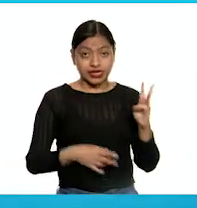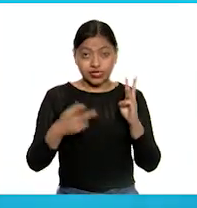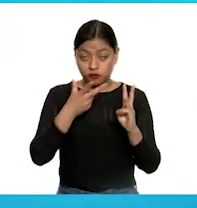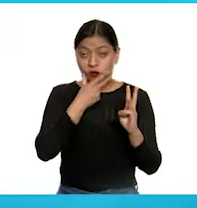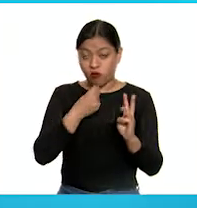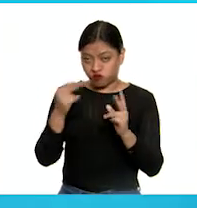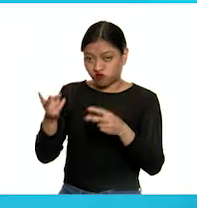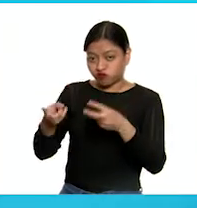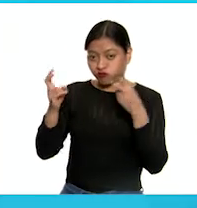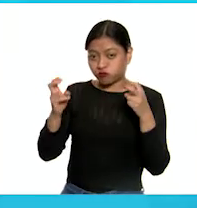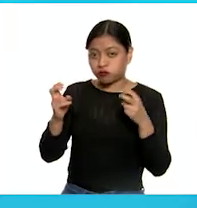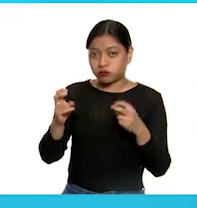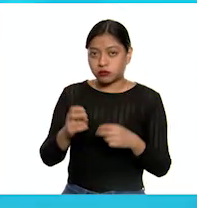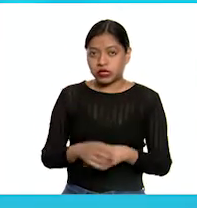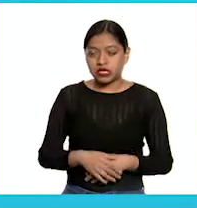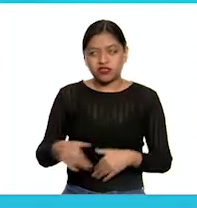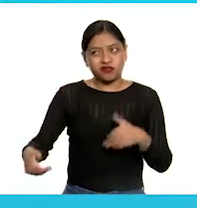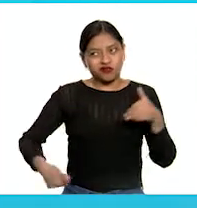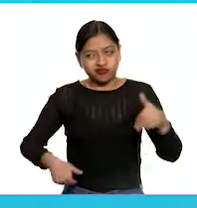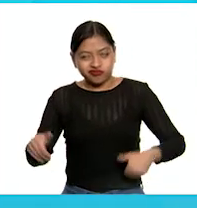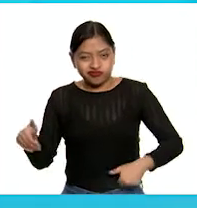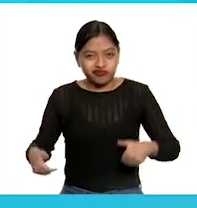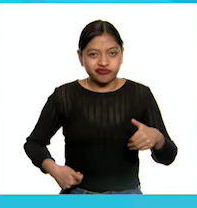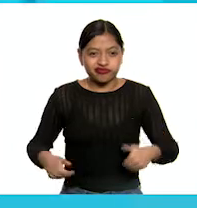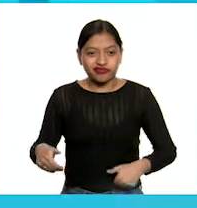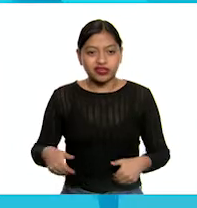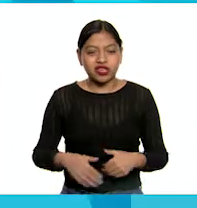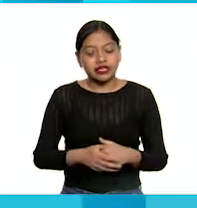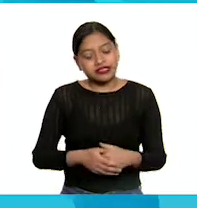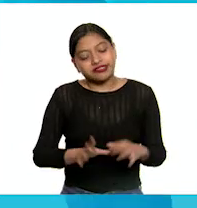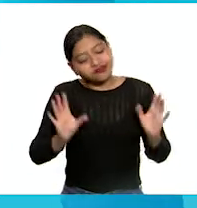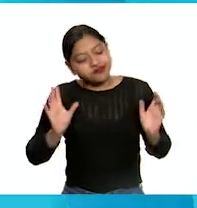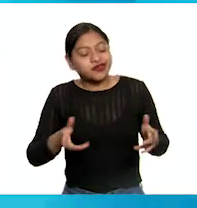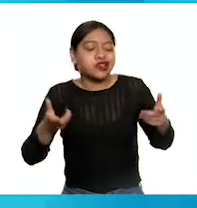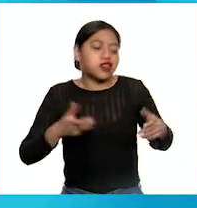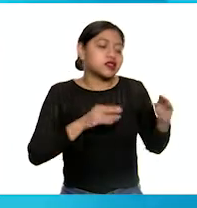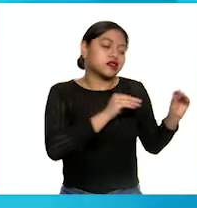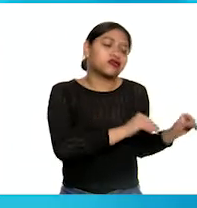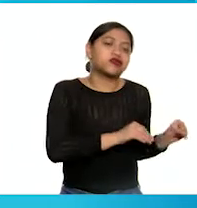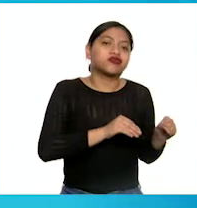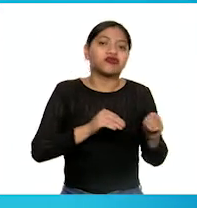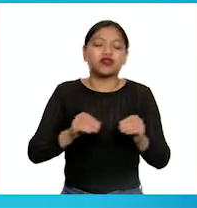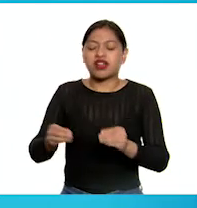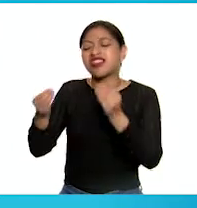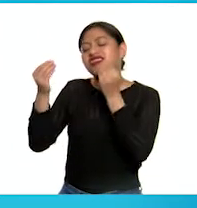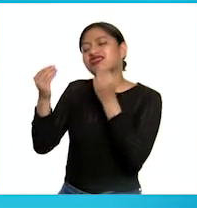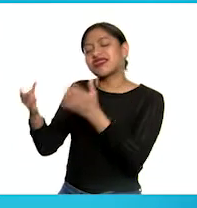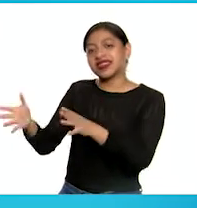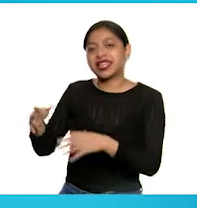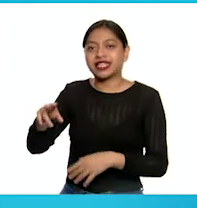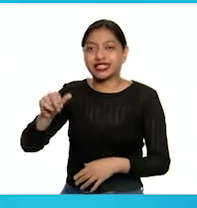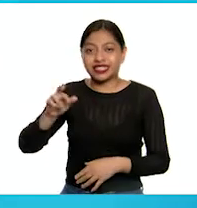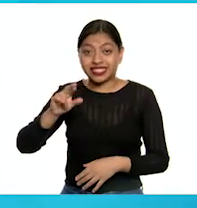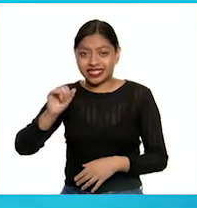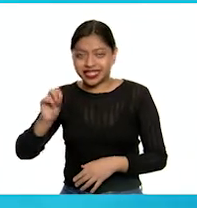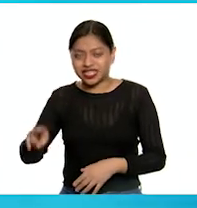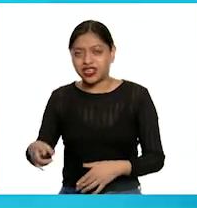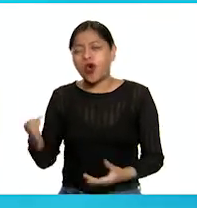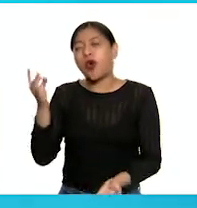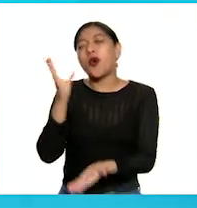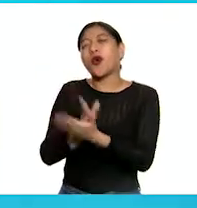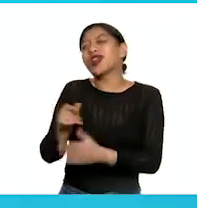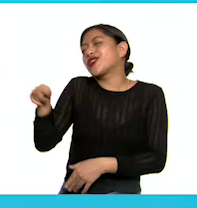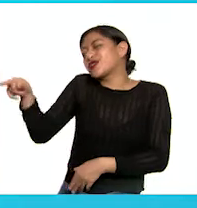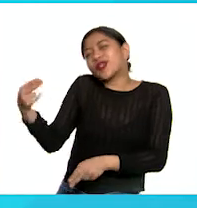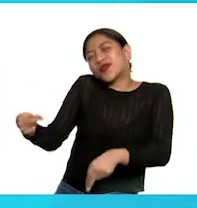ladrones, un poco molestos, pusieron manos a la obra. ¡Ten, Nasreddin! Solo queríamos